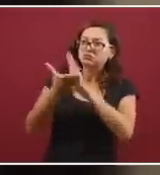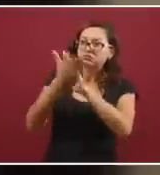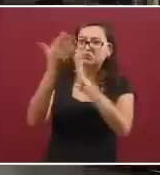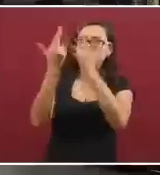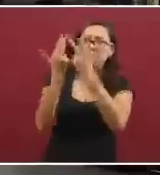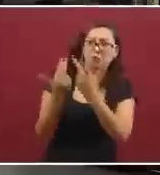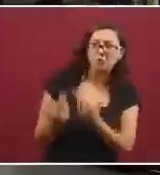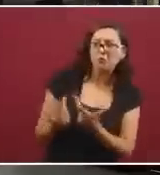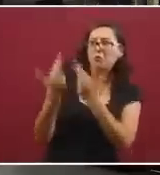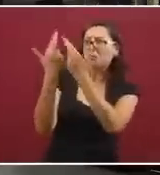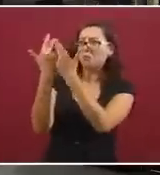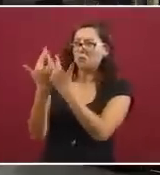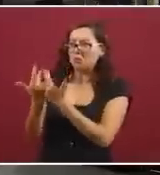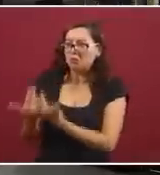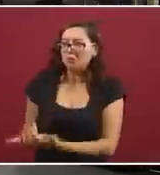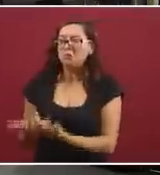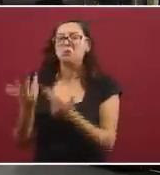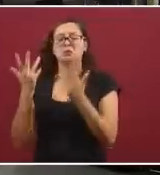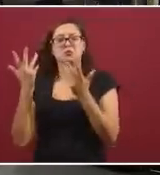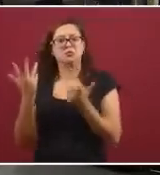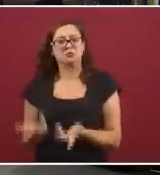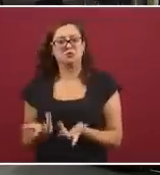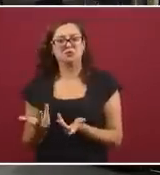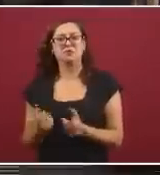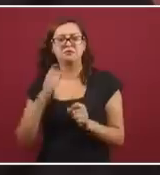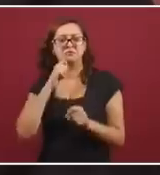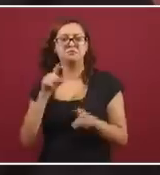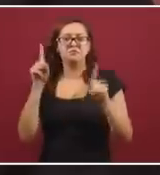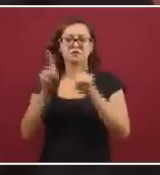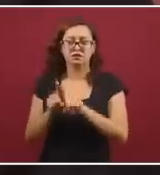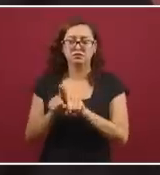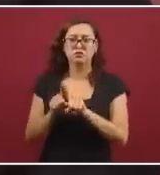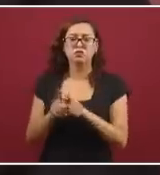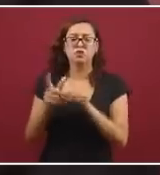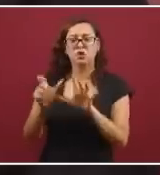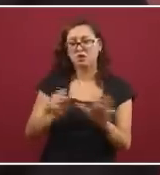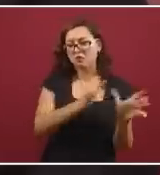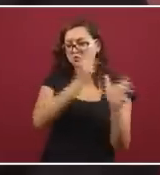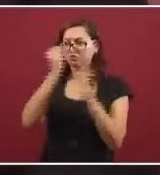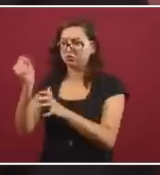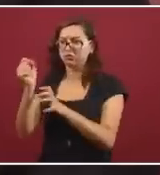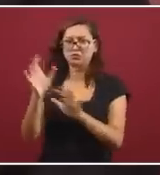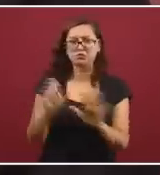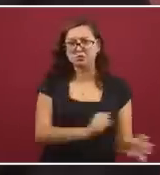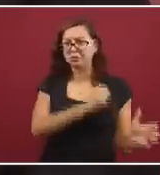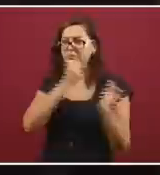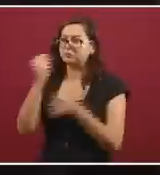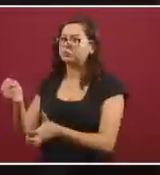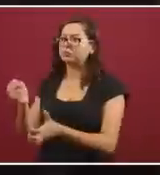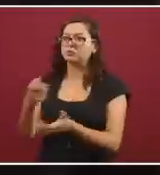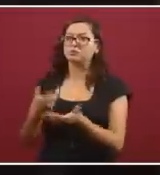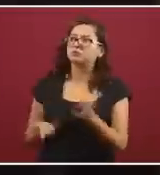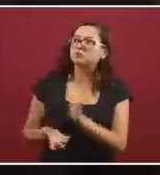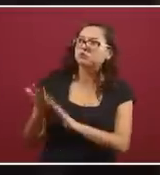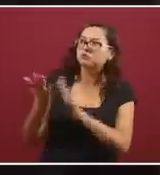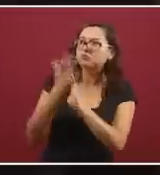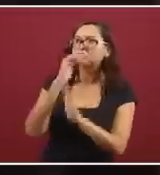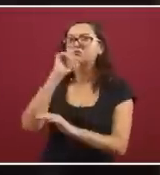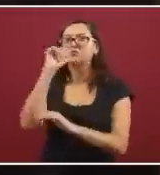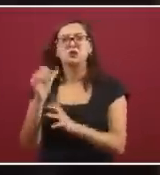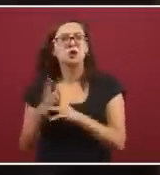dice que el dinero para concluirla ha llegado varias veces y desaparece no lo aplican